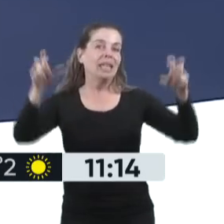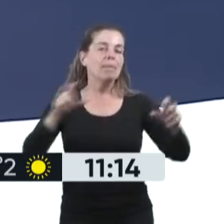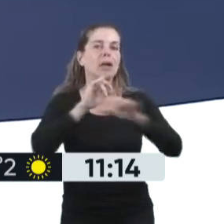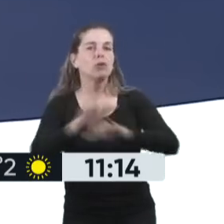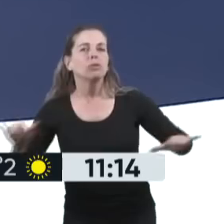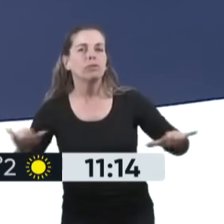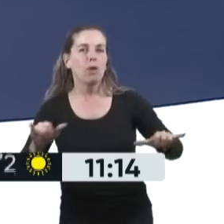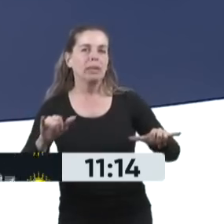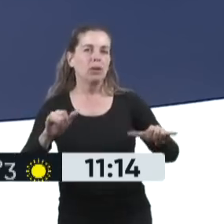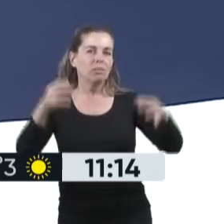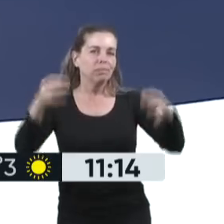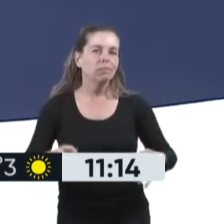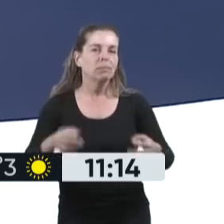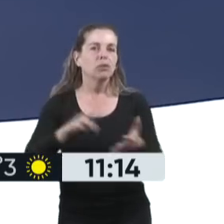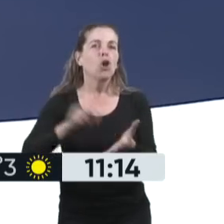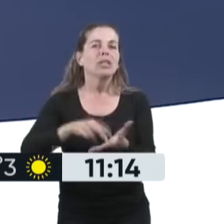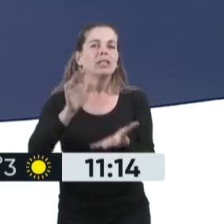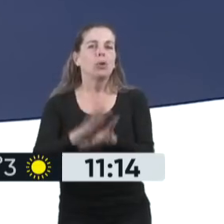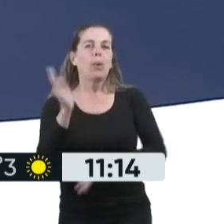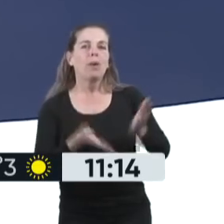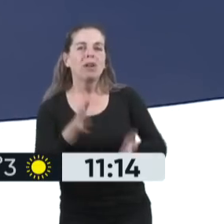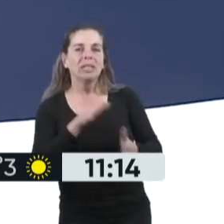repercusión pública, pero